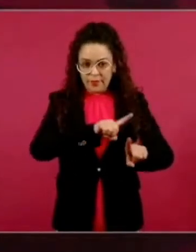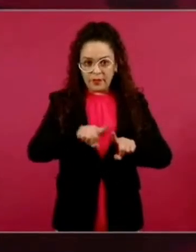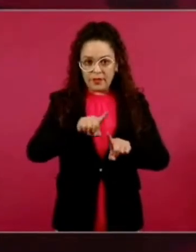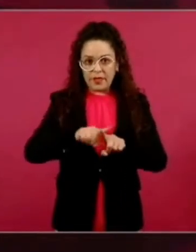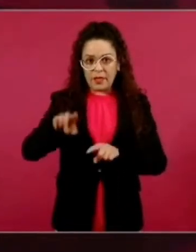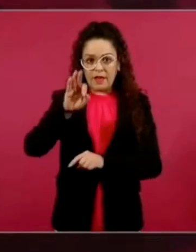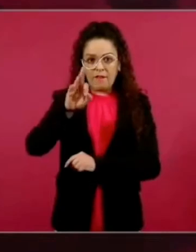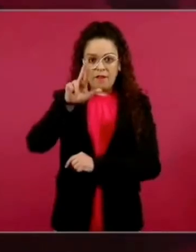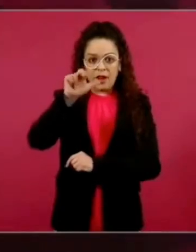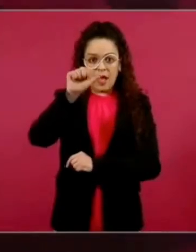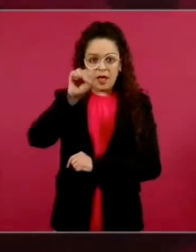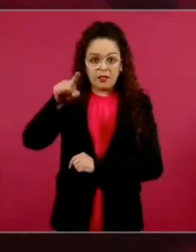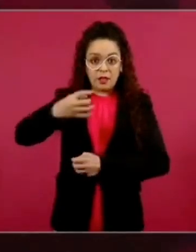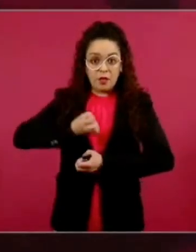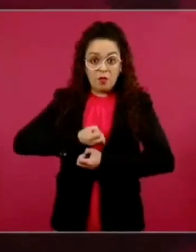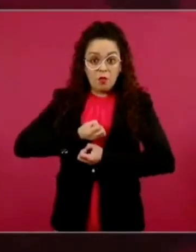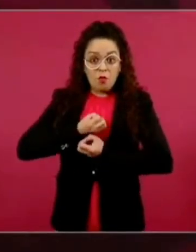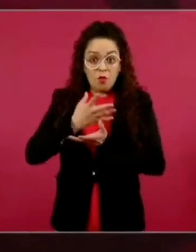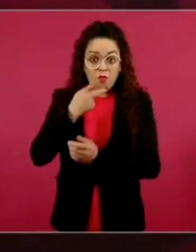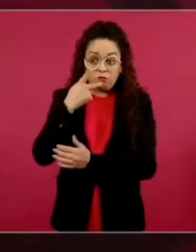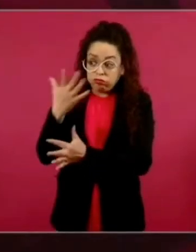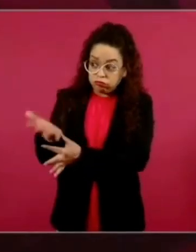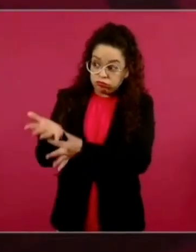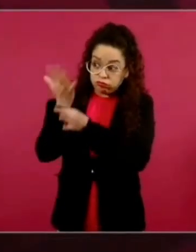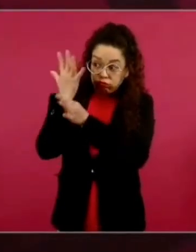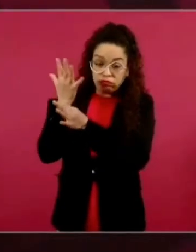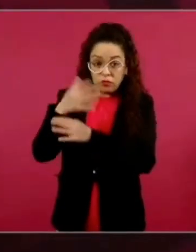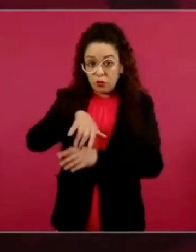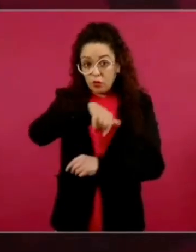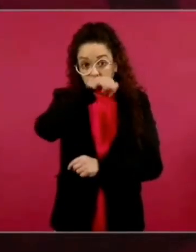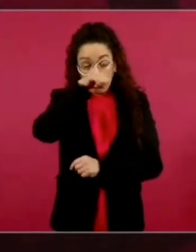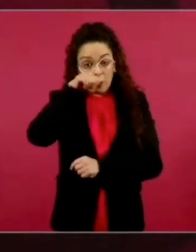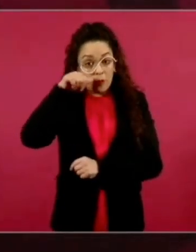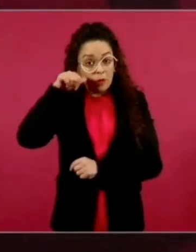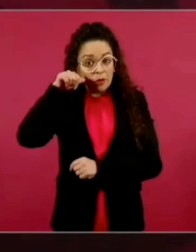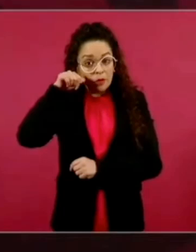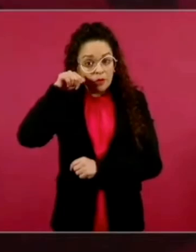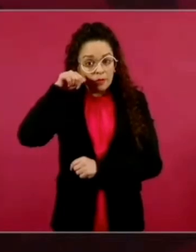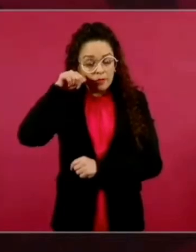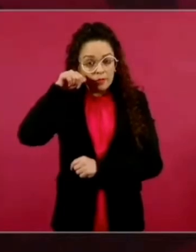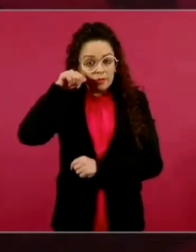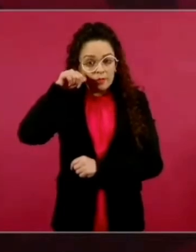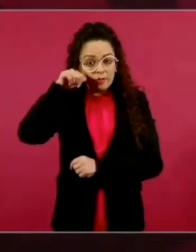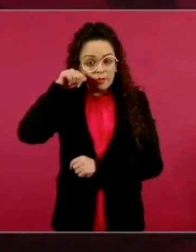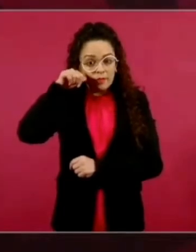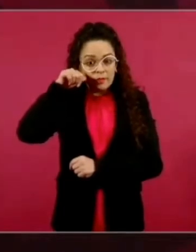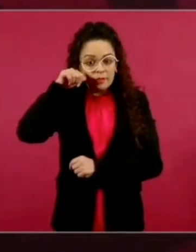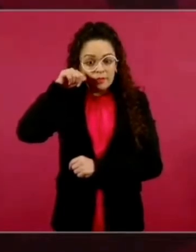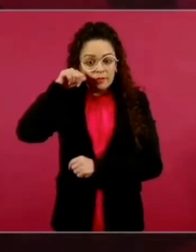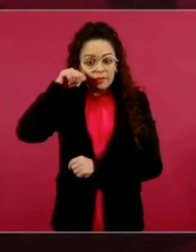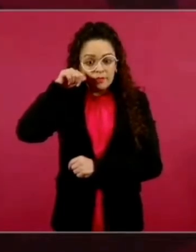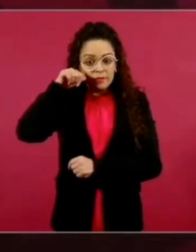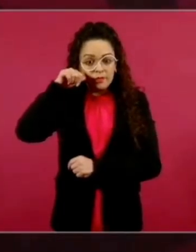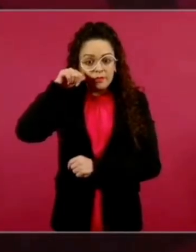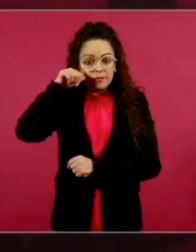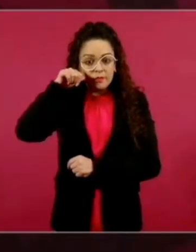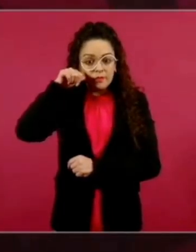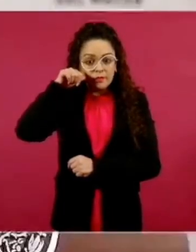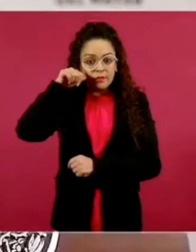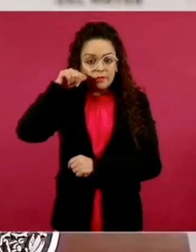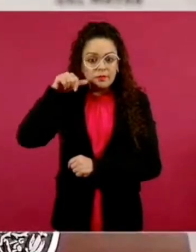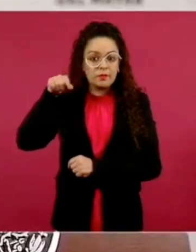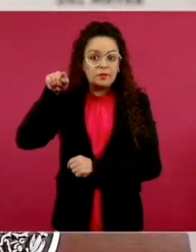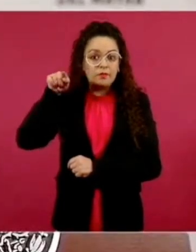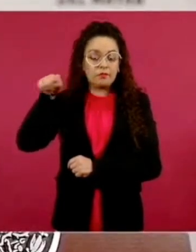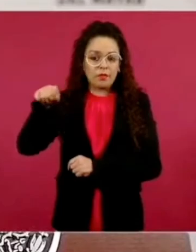importantes de Juárez en todos los tiempos en que actuó como